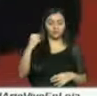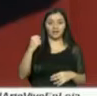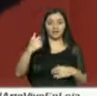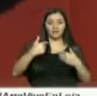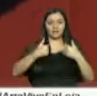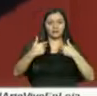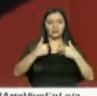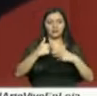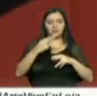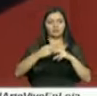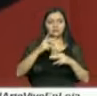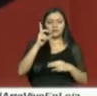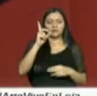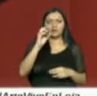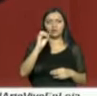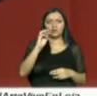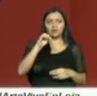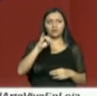el domingo